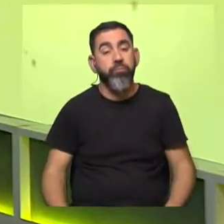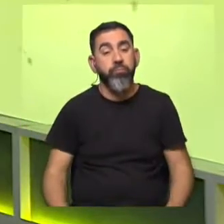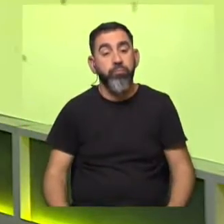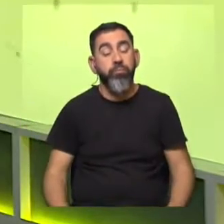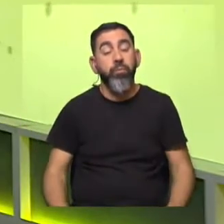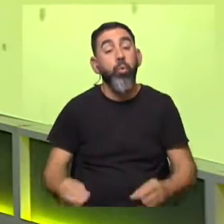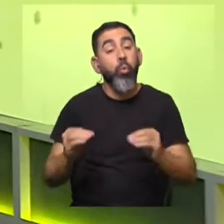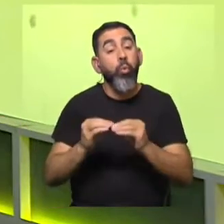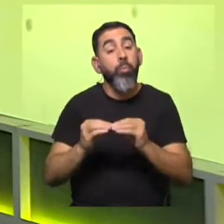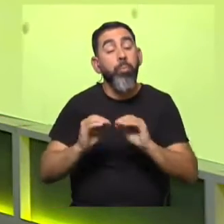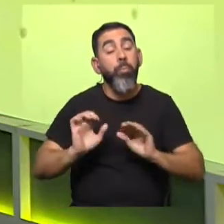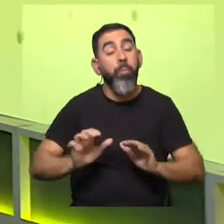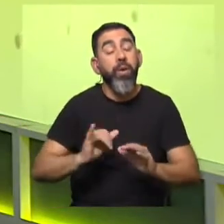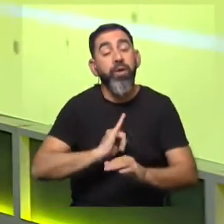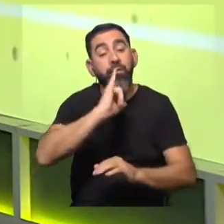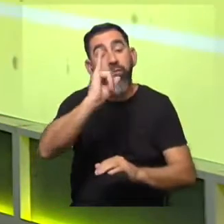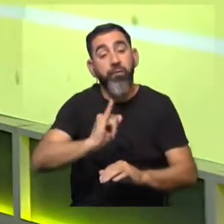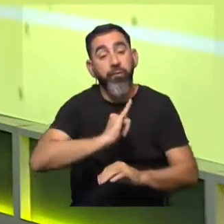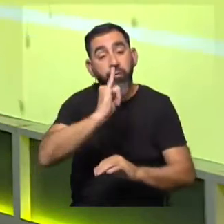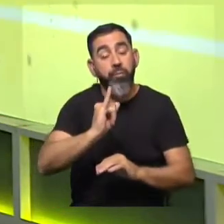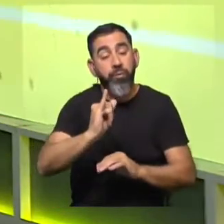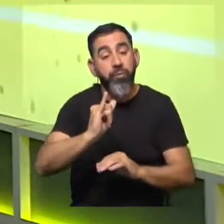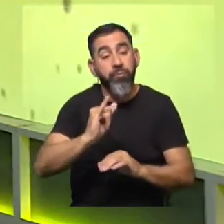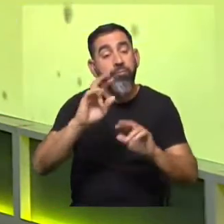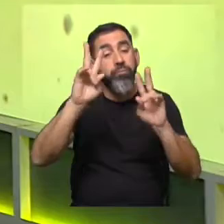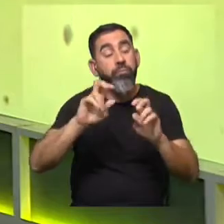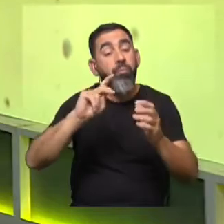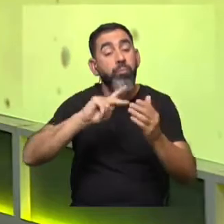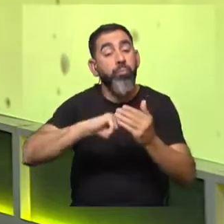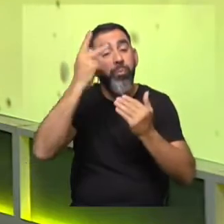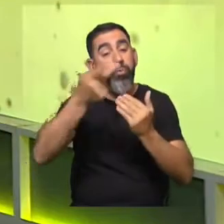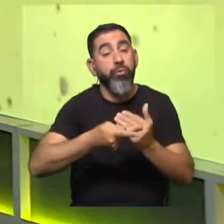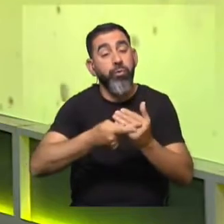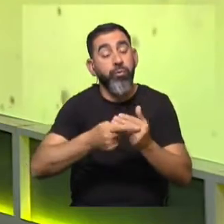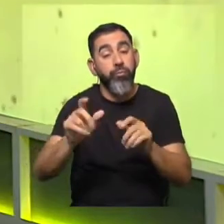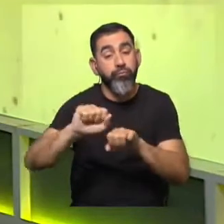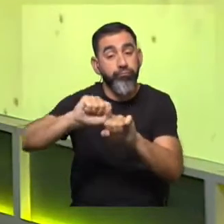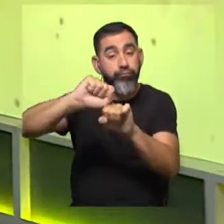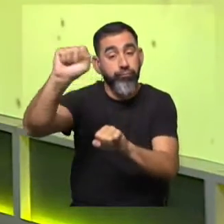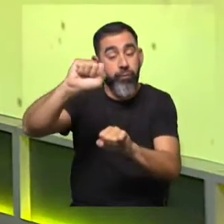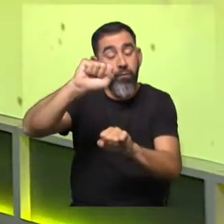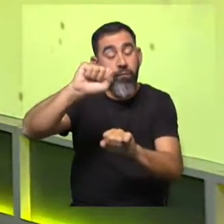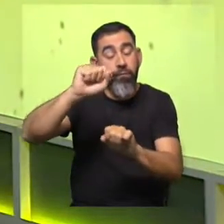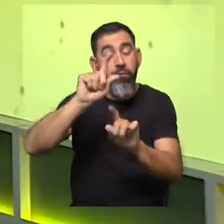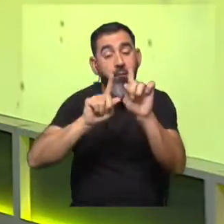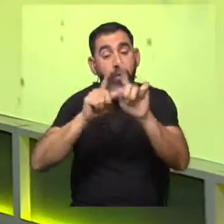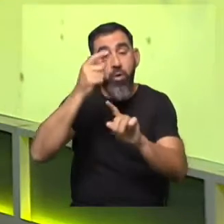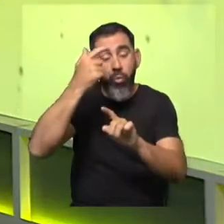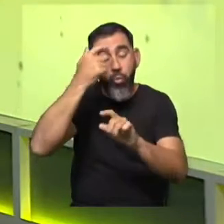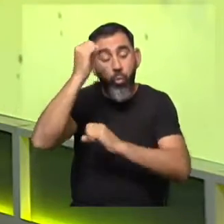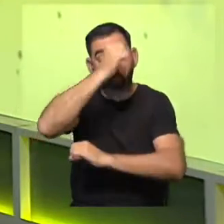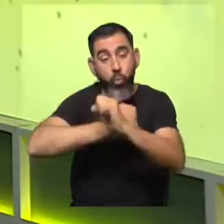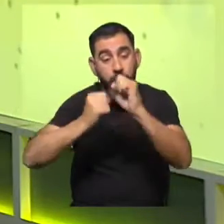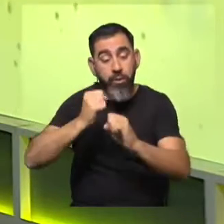Alexandra Perrone preparó este informe que vamos a ver ahora y tiene que ver con un proyecto de final de carrera en Facultad de Ingeniería y plantea